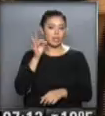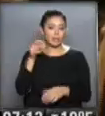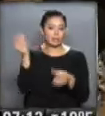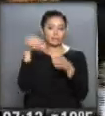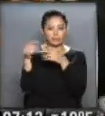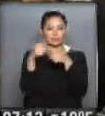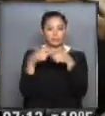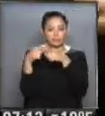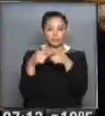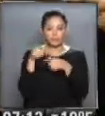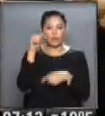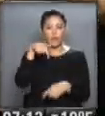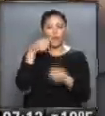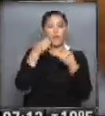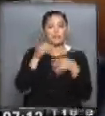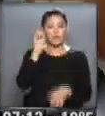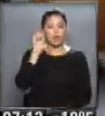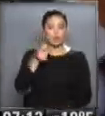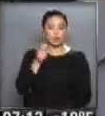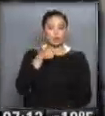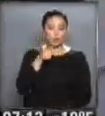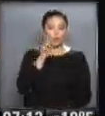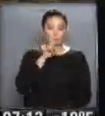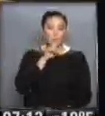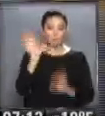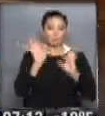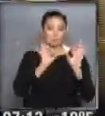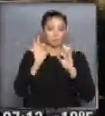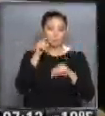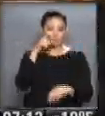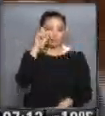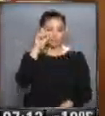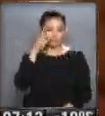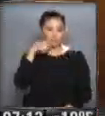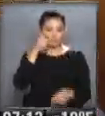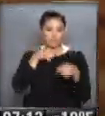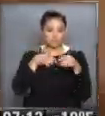la narcomodelo Dayana Antivero. Más detalles durante esta edición.